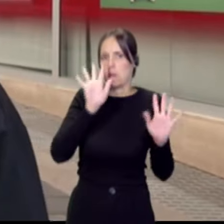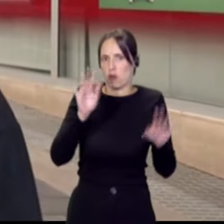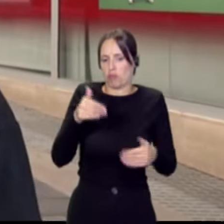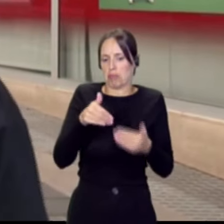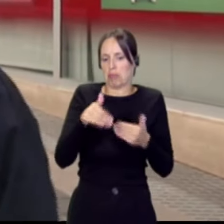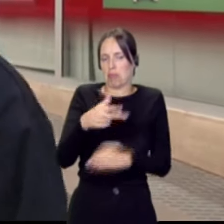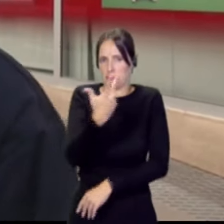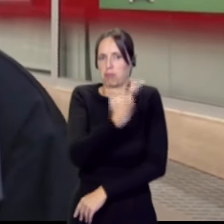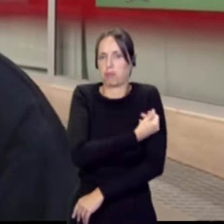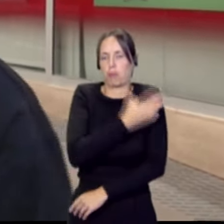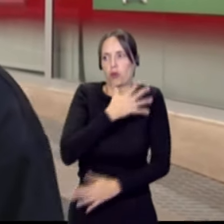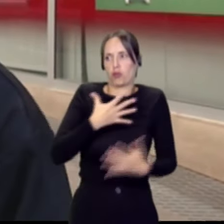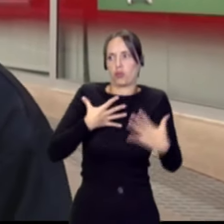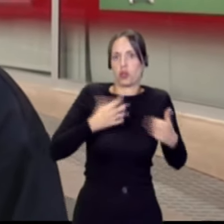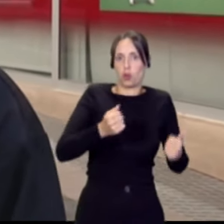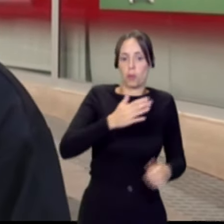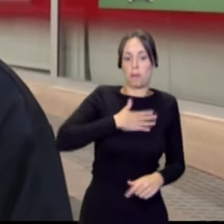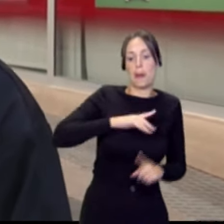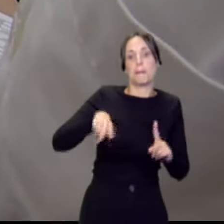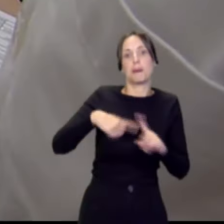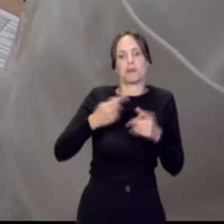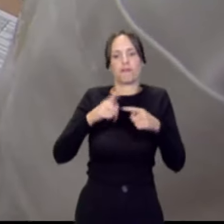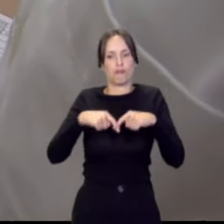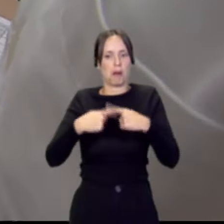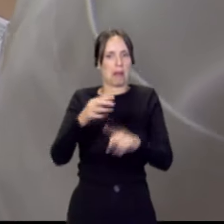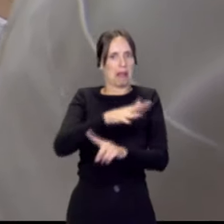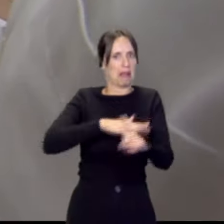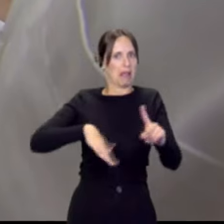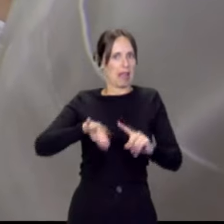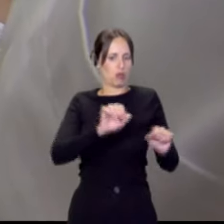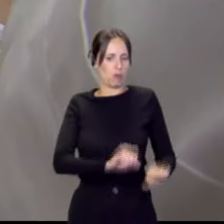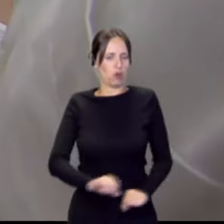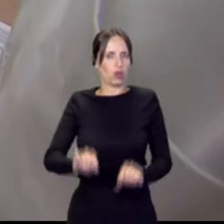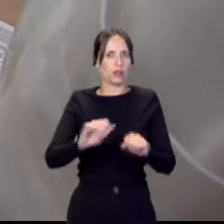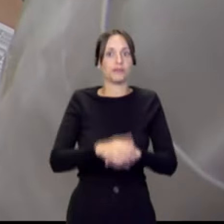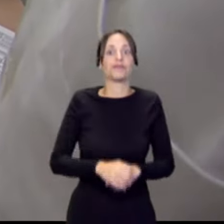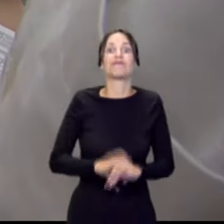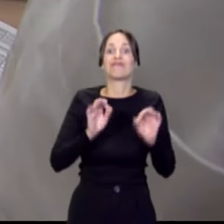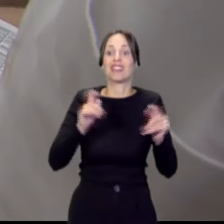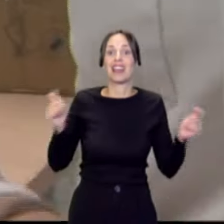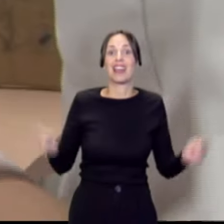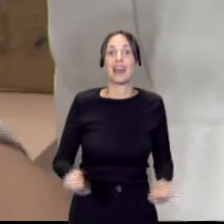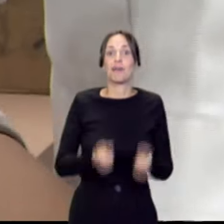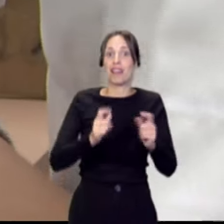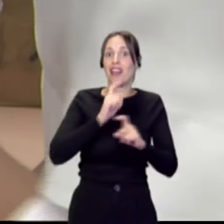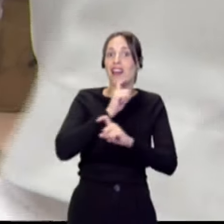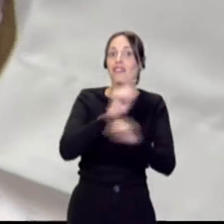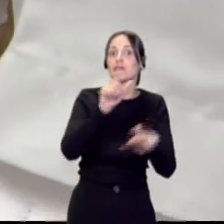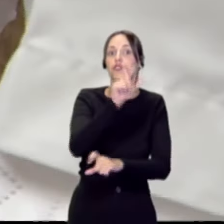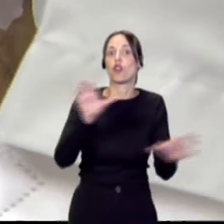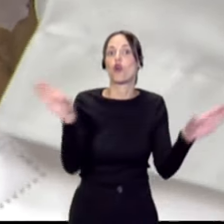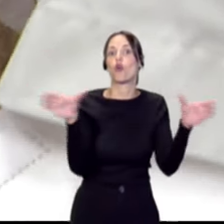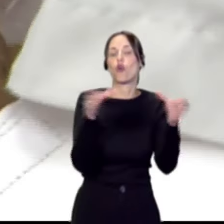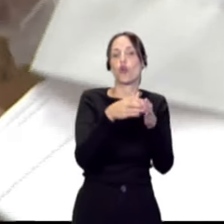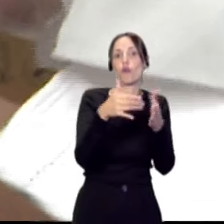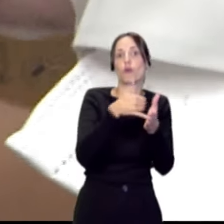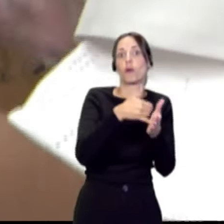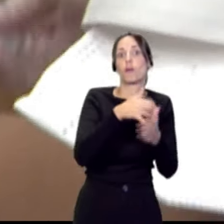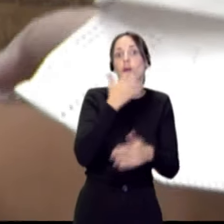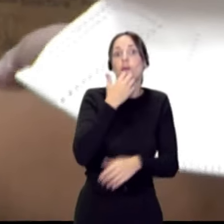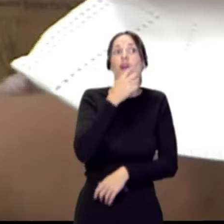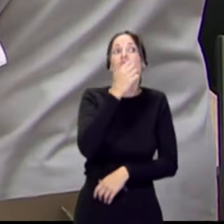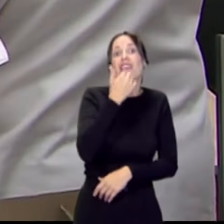salud y por las de mis familiares y mi entorno. Si bien la campaña general hace énfasis en los grupos de riesgo como mayores de 60 años,